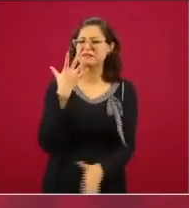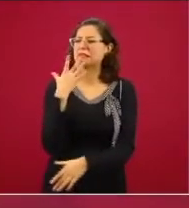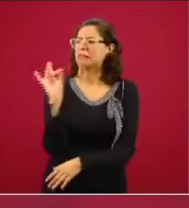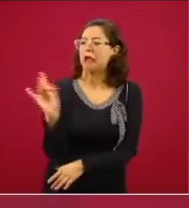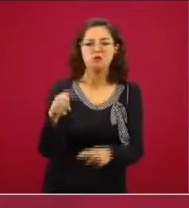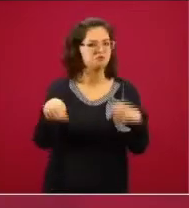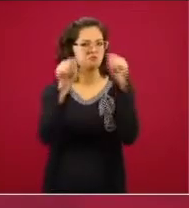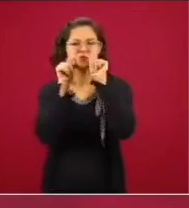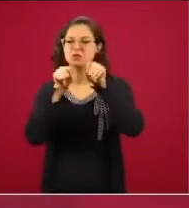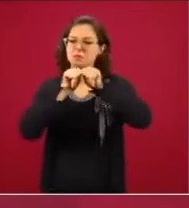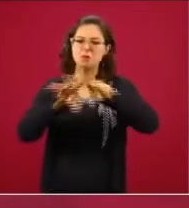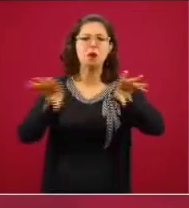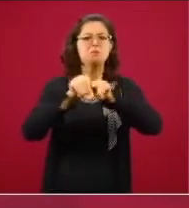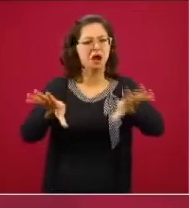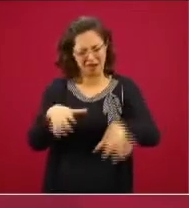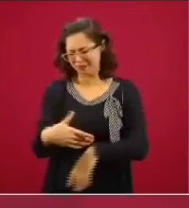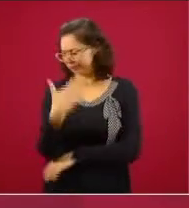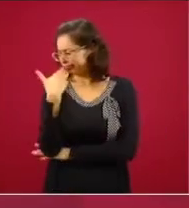Pero qué bien